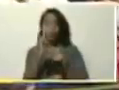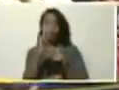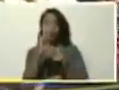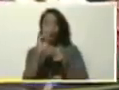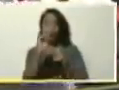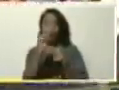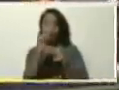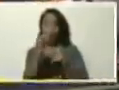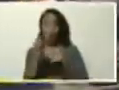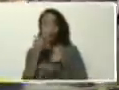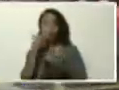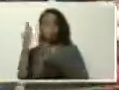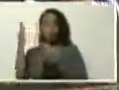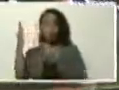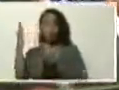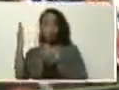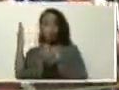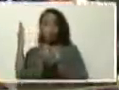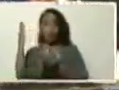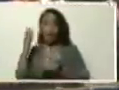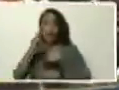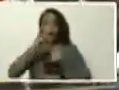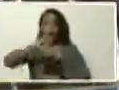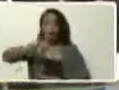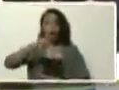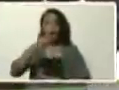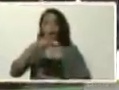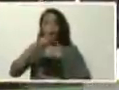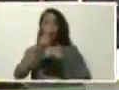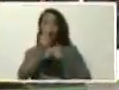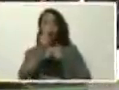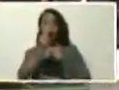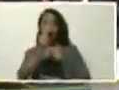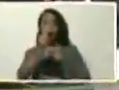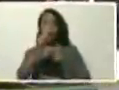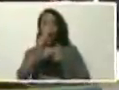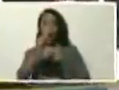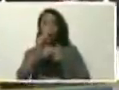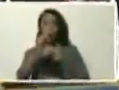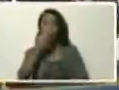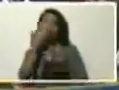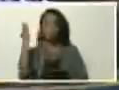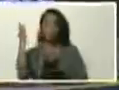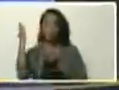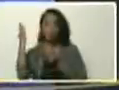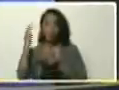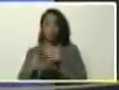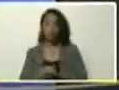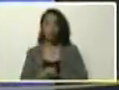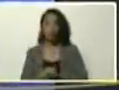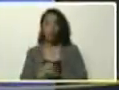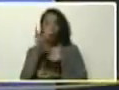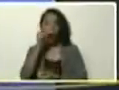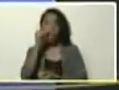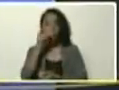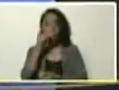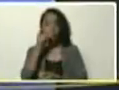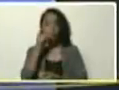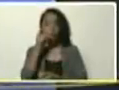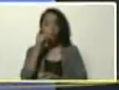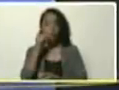a Johan Ponce del municipio Brión, a Humberto Marte